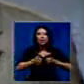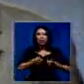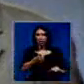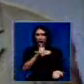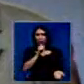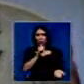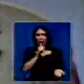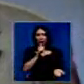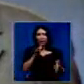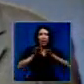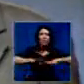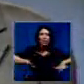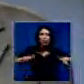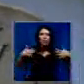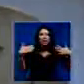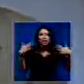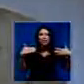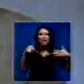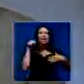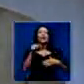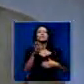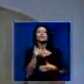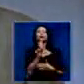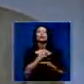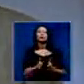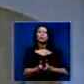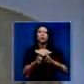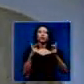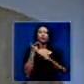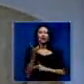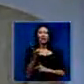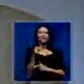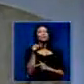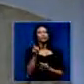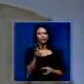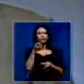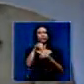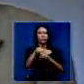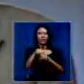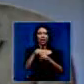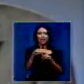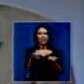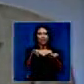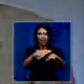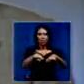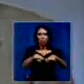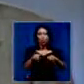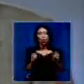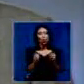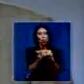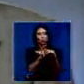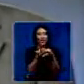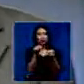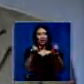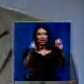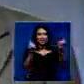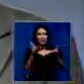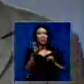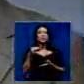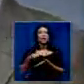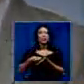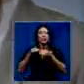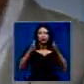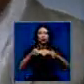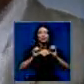agua, el medio ambiente, esa es nuestra mayor riqueza, está incluida en el tratado. Y en relación a esos temas, los inversionistas nos pueden mandar